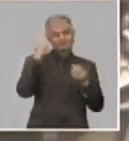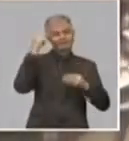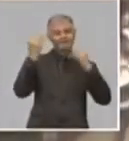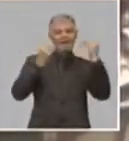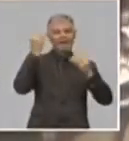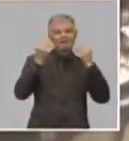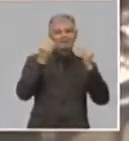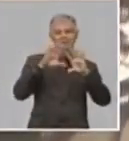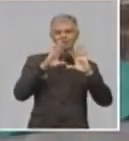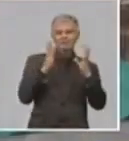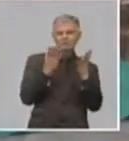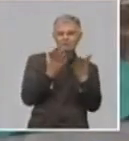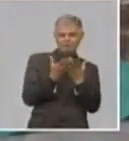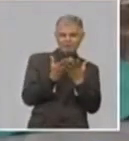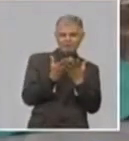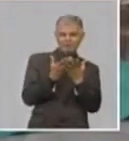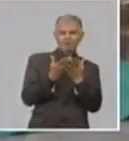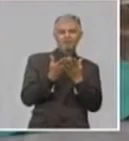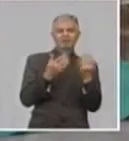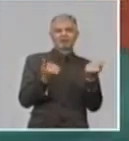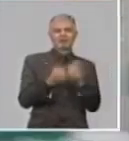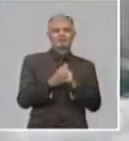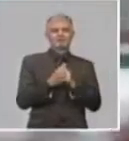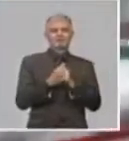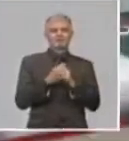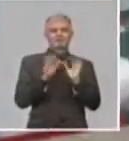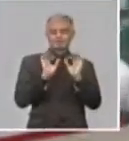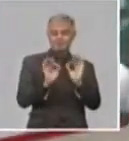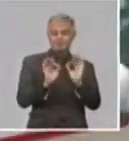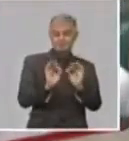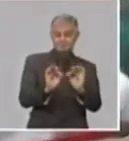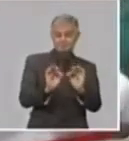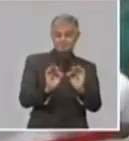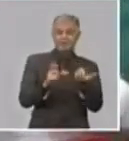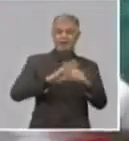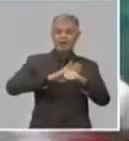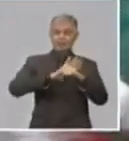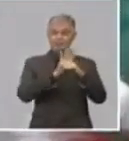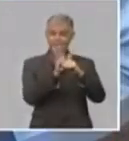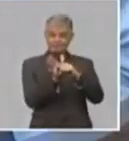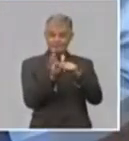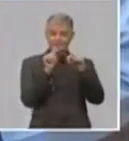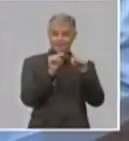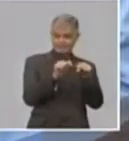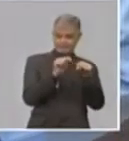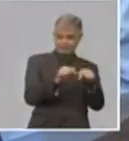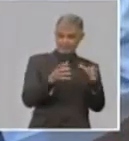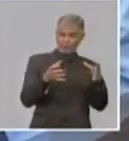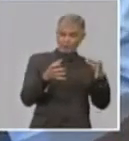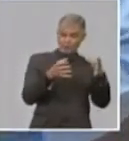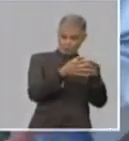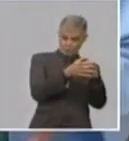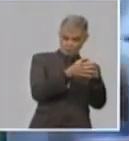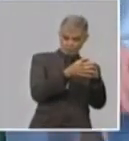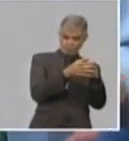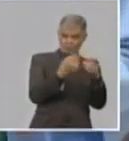ultramicroanalítico, que son las siglas de SUMA. Con respecto a la COVID-19, este grupo